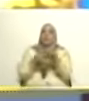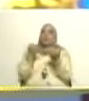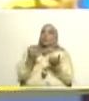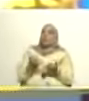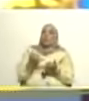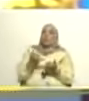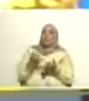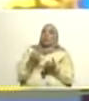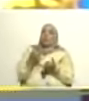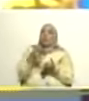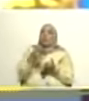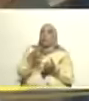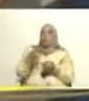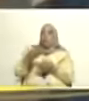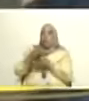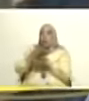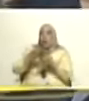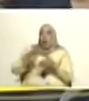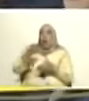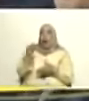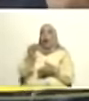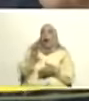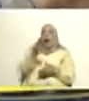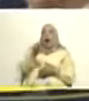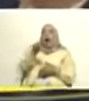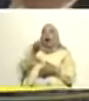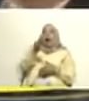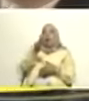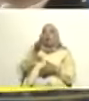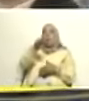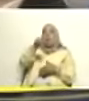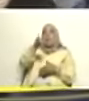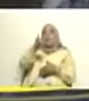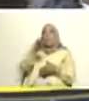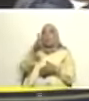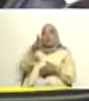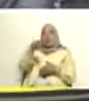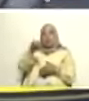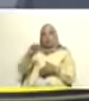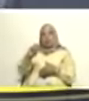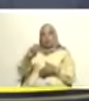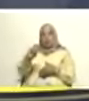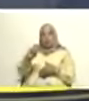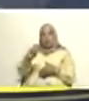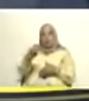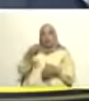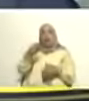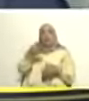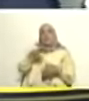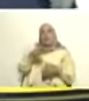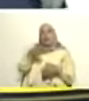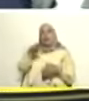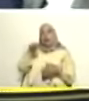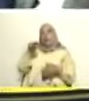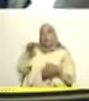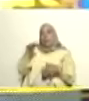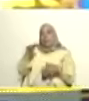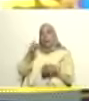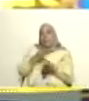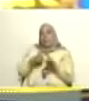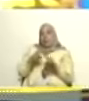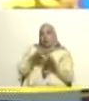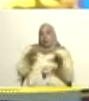aluminio, un aluminio de altísima calidad y estamos seguros que va a seguir posicionando nuestros productos nacionales en el mercado